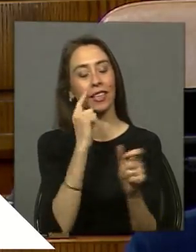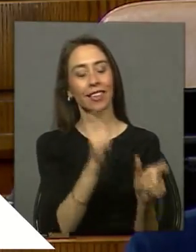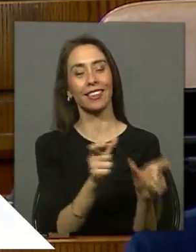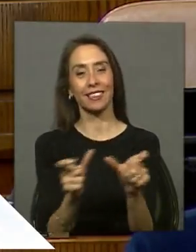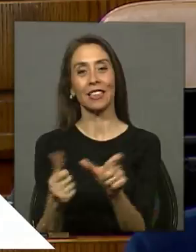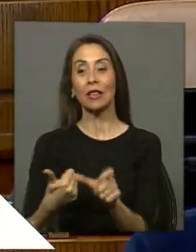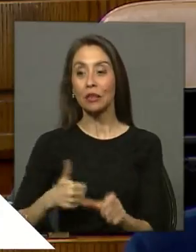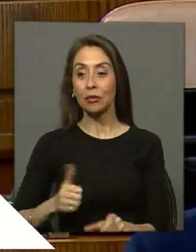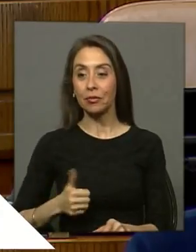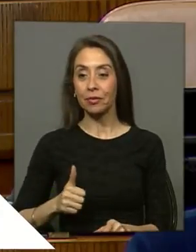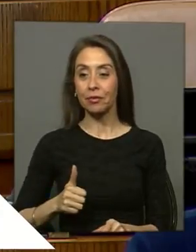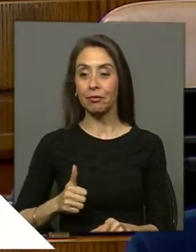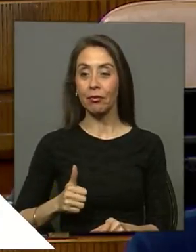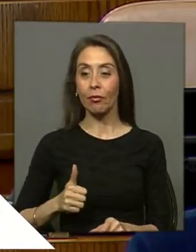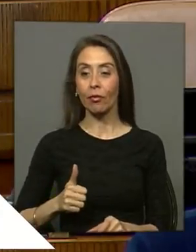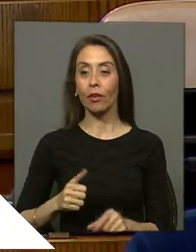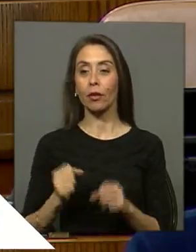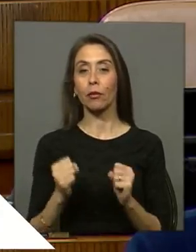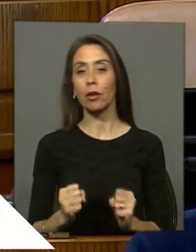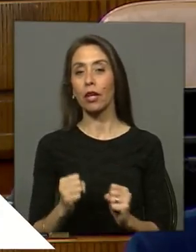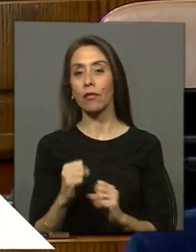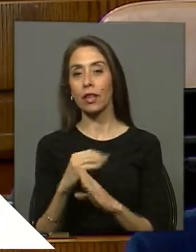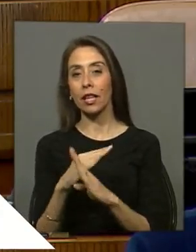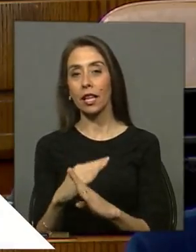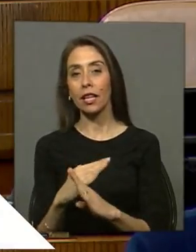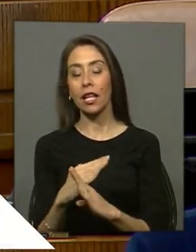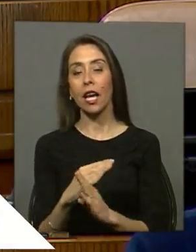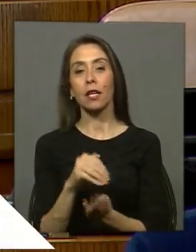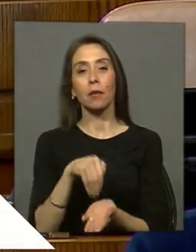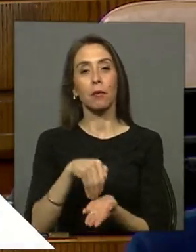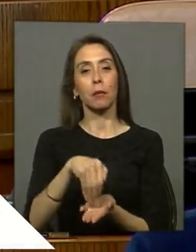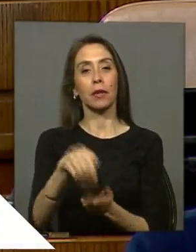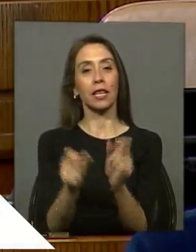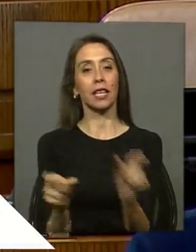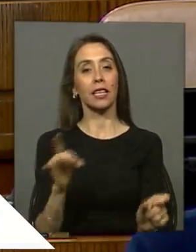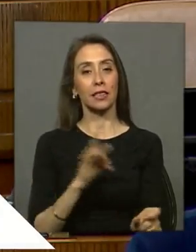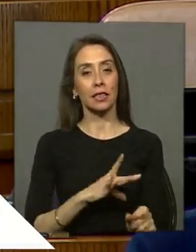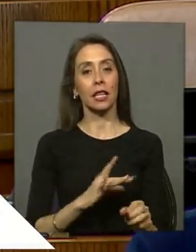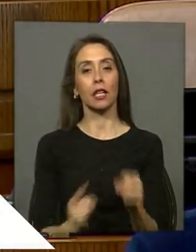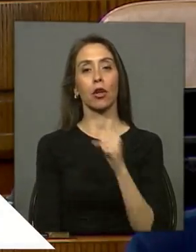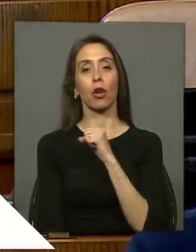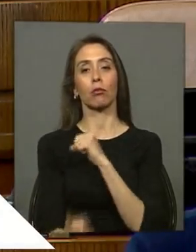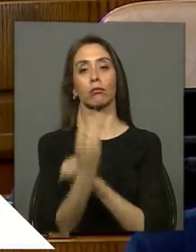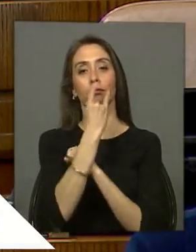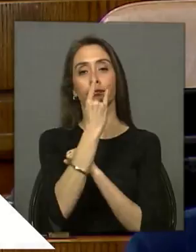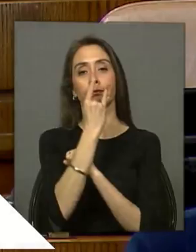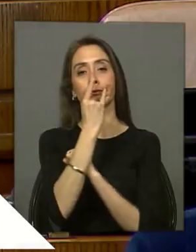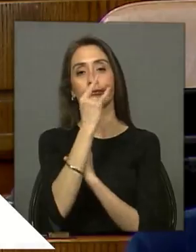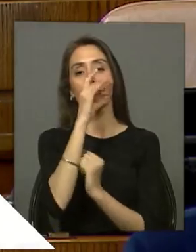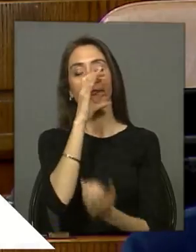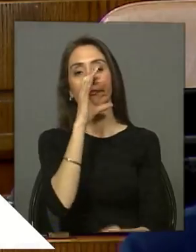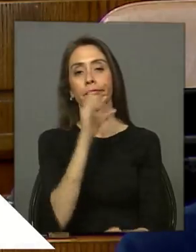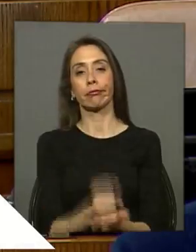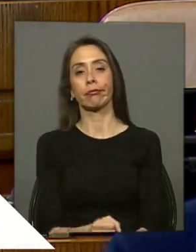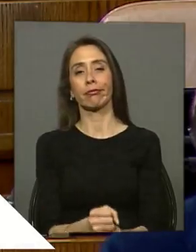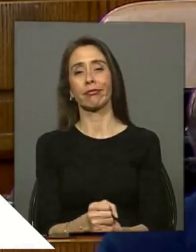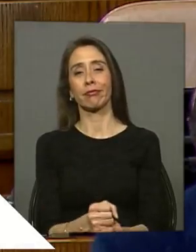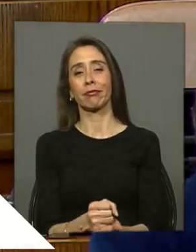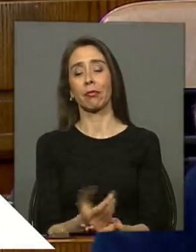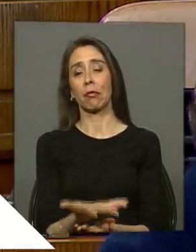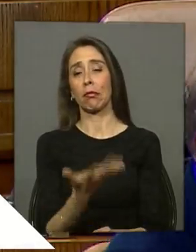y haber evitado que miles de chilenos hayan sido estafados de manera burda